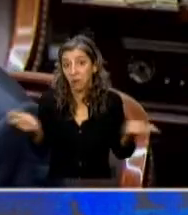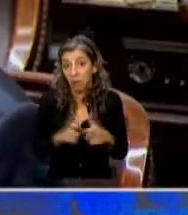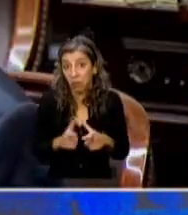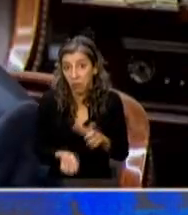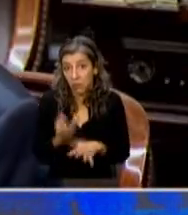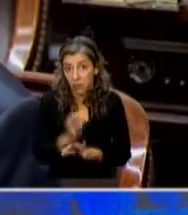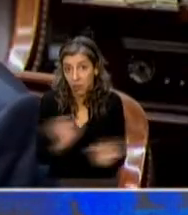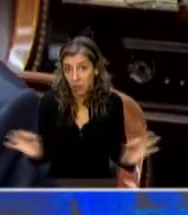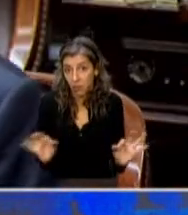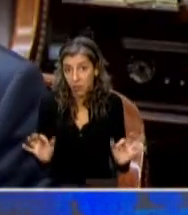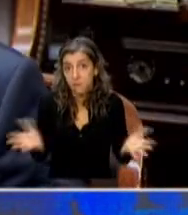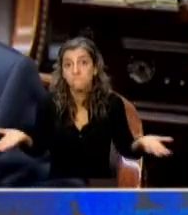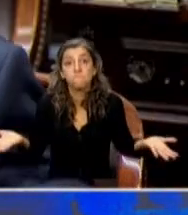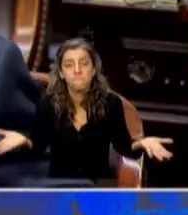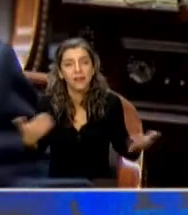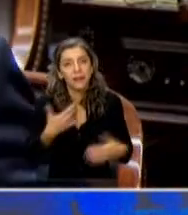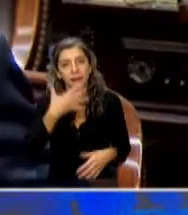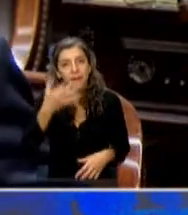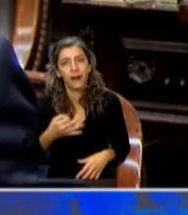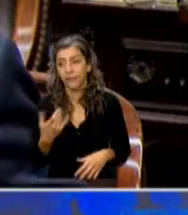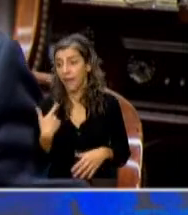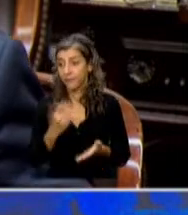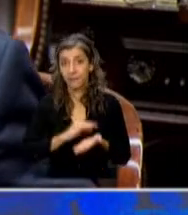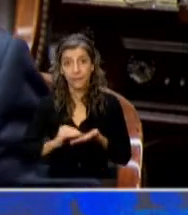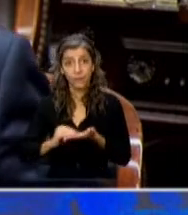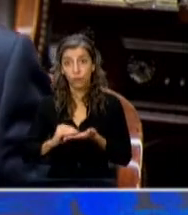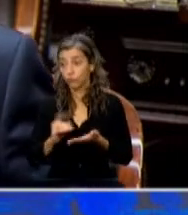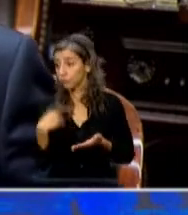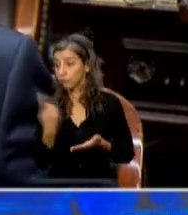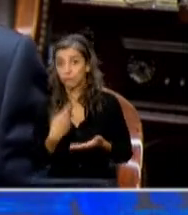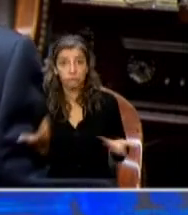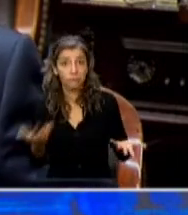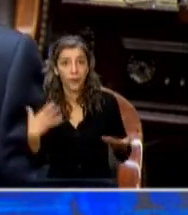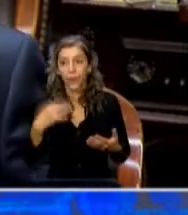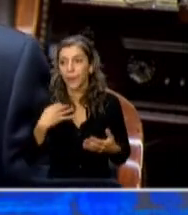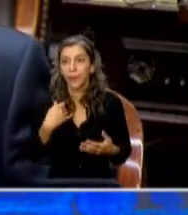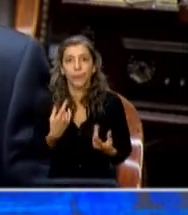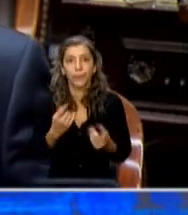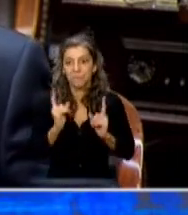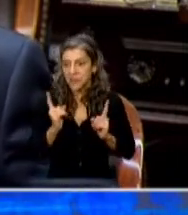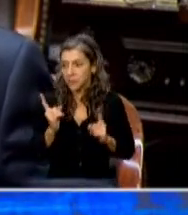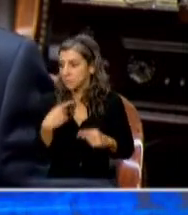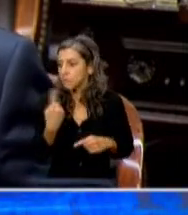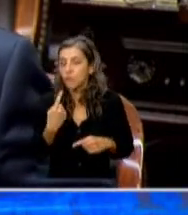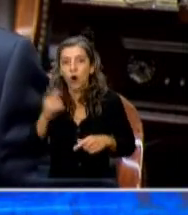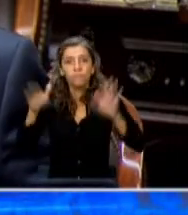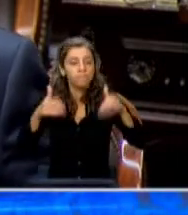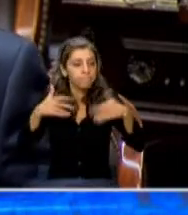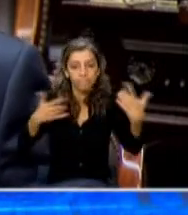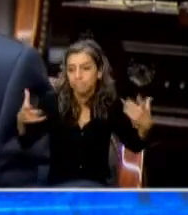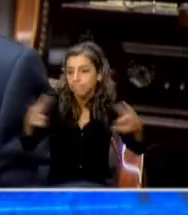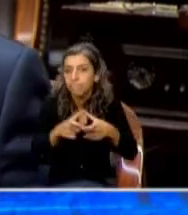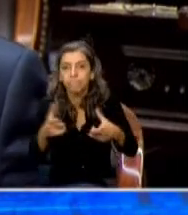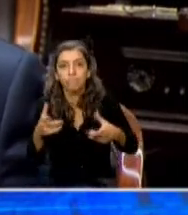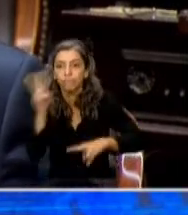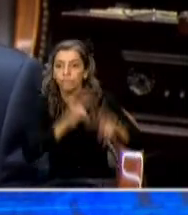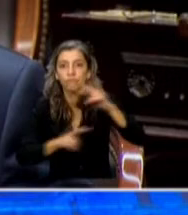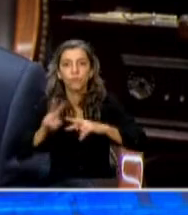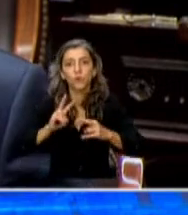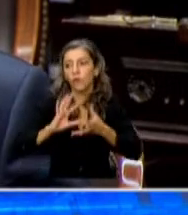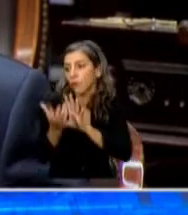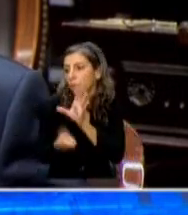situación del presupuesto para este año 2023. Compartimos fragmentos de la exposición de Agustín